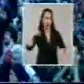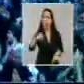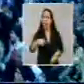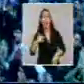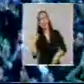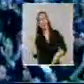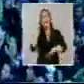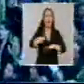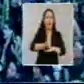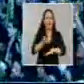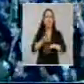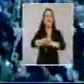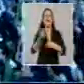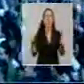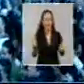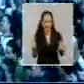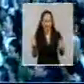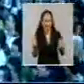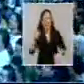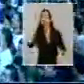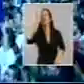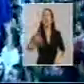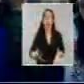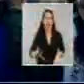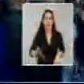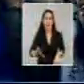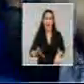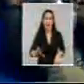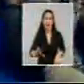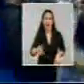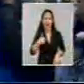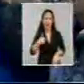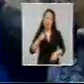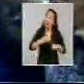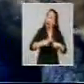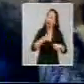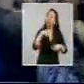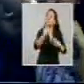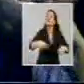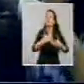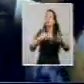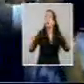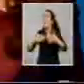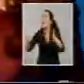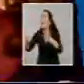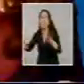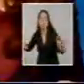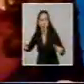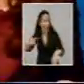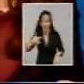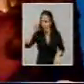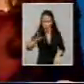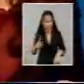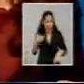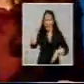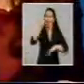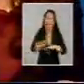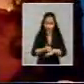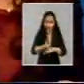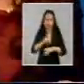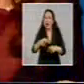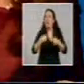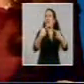vine solamente a inaugurar obras, no vine solamente a